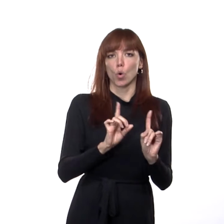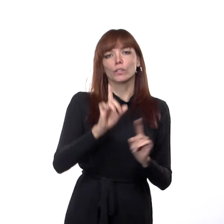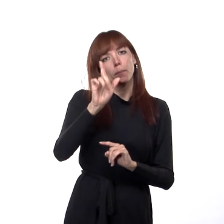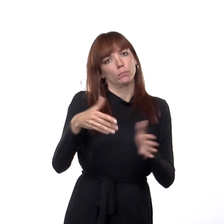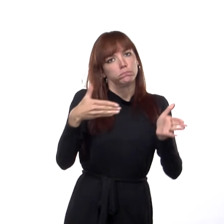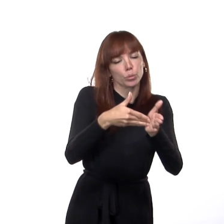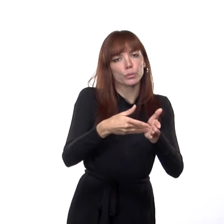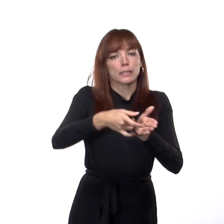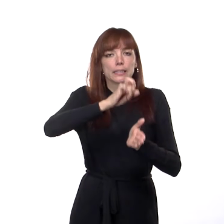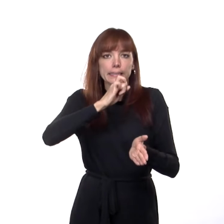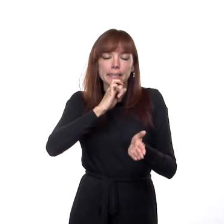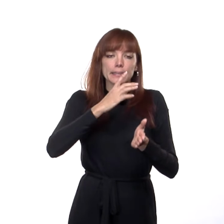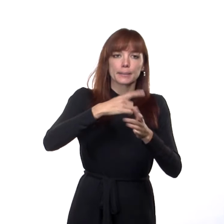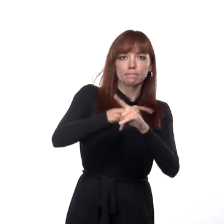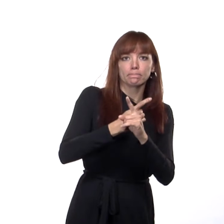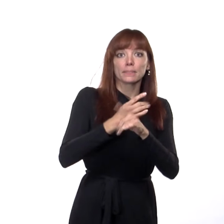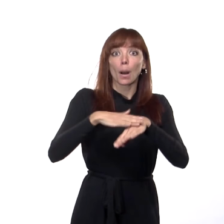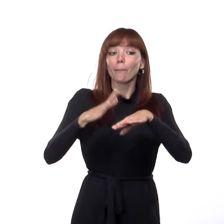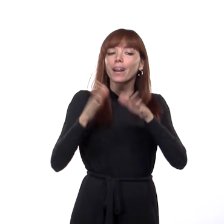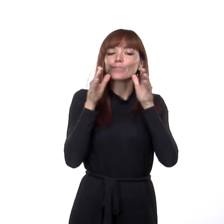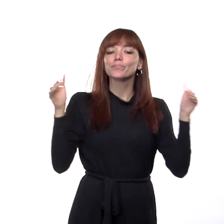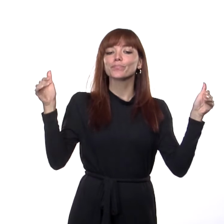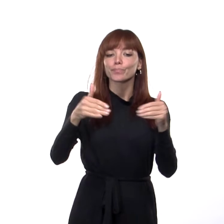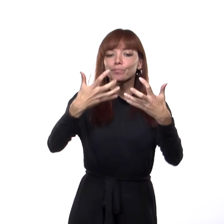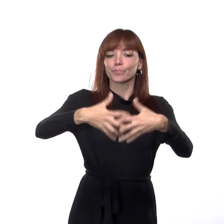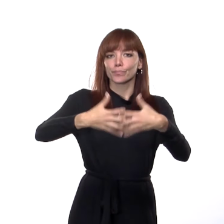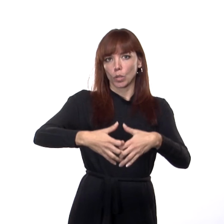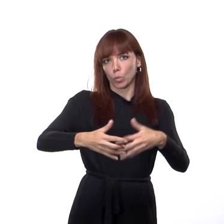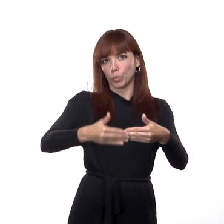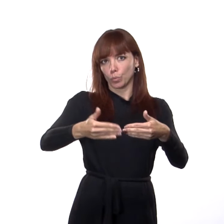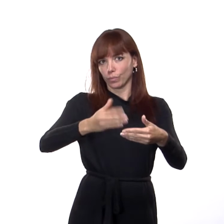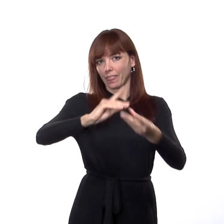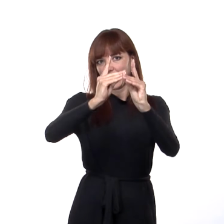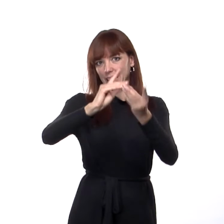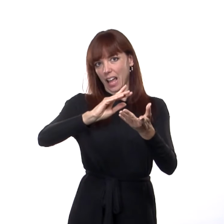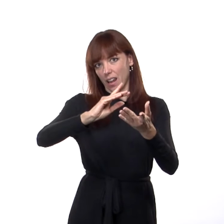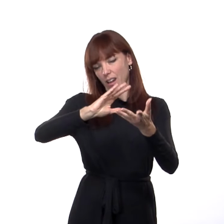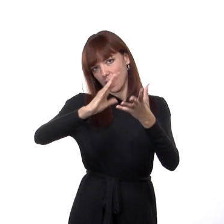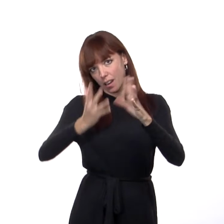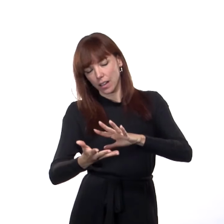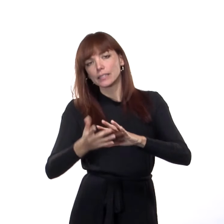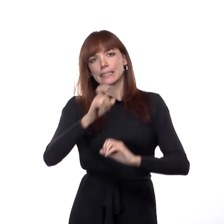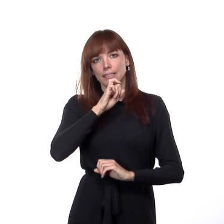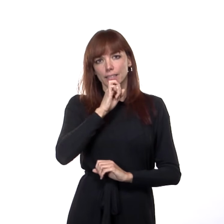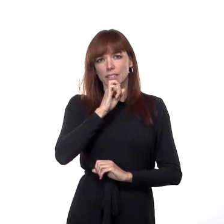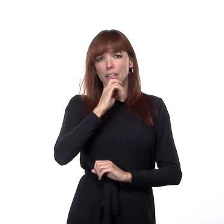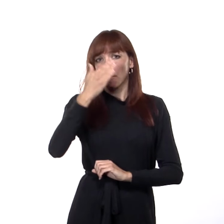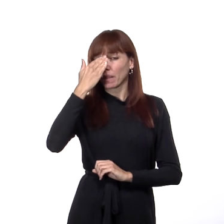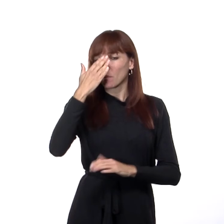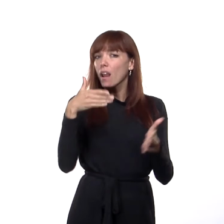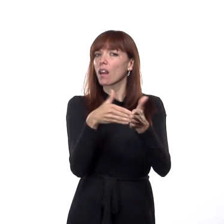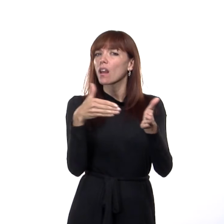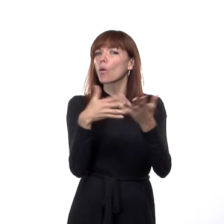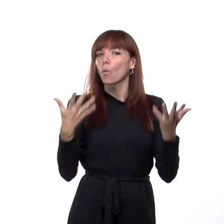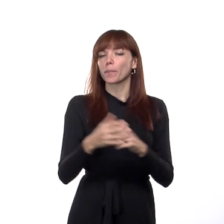dificultades para abordar la industria 4.0 esa digitalización y las principales barreras os voy a mostrar otro